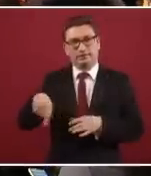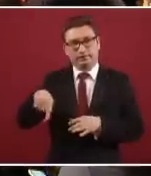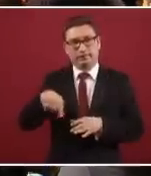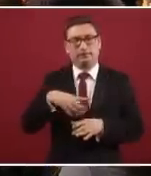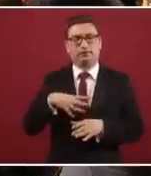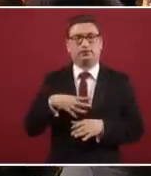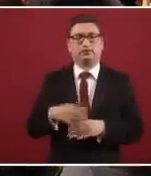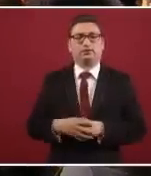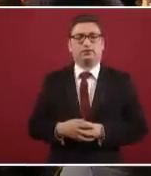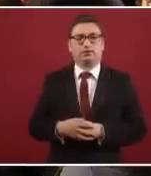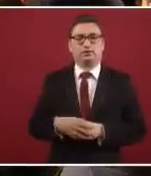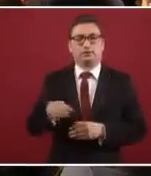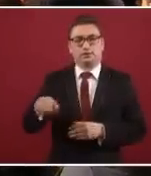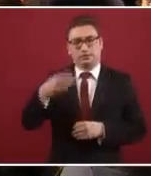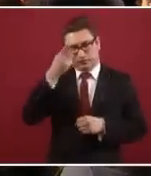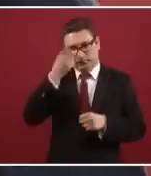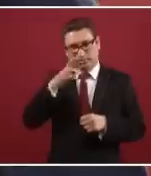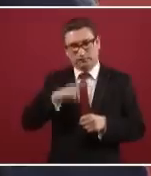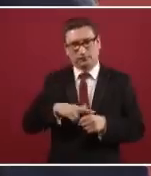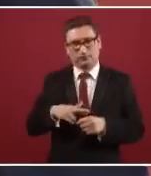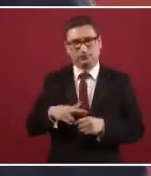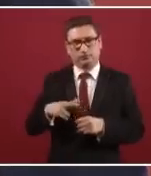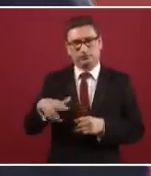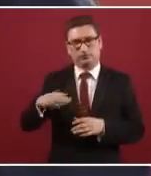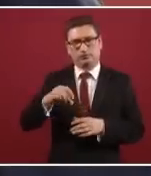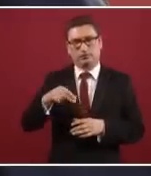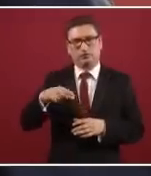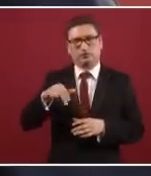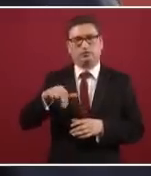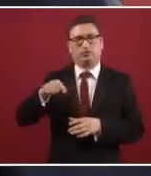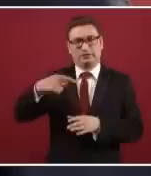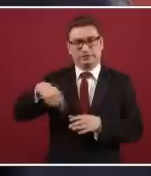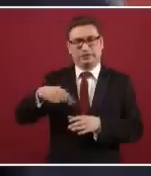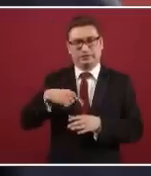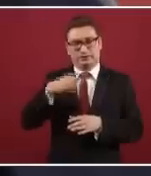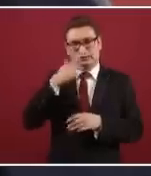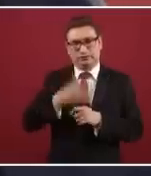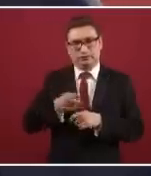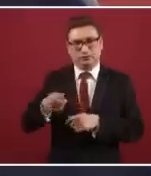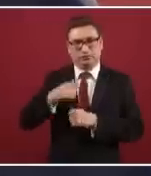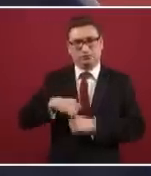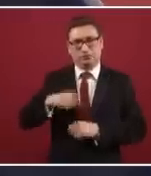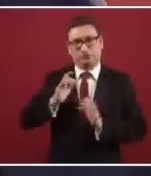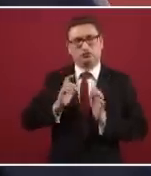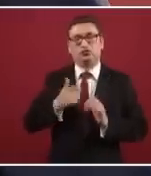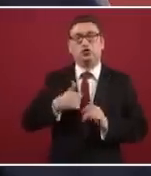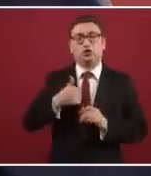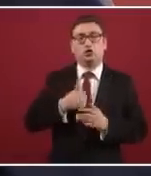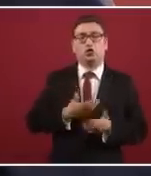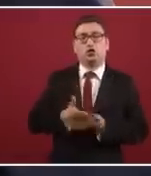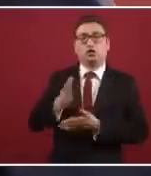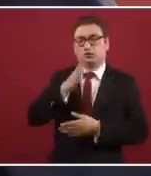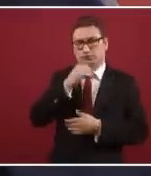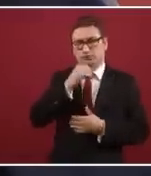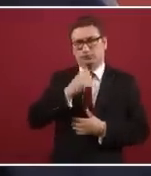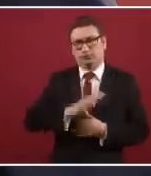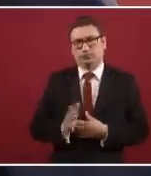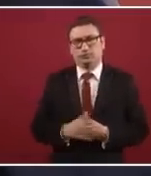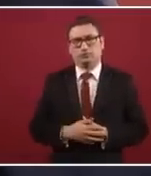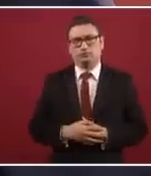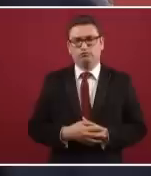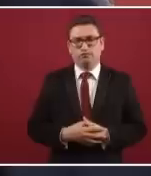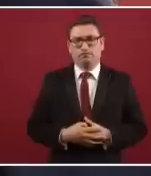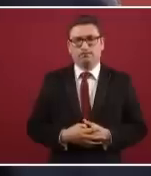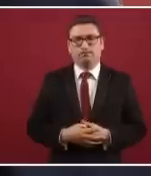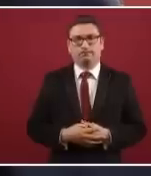de dirección de Morena. Yo no me meto